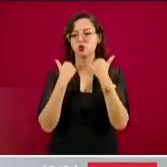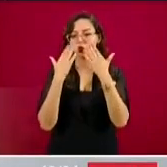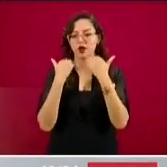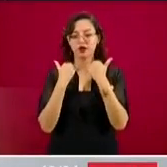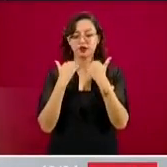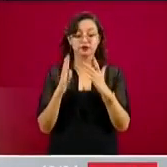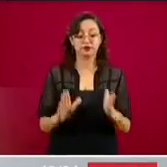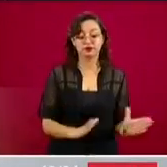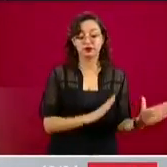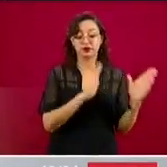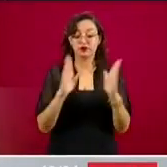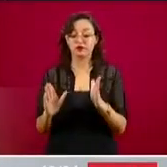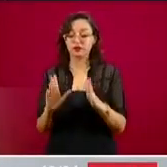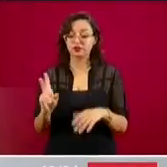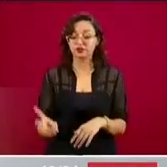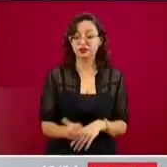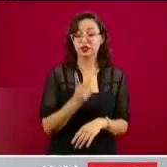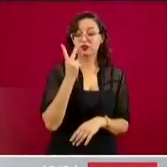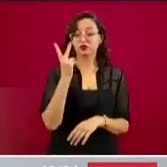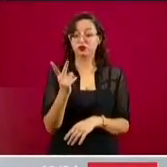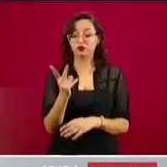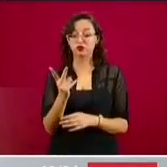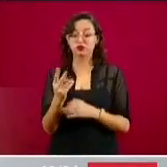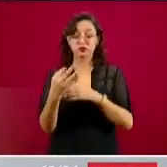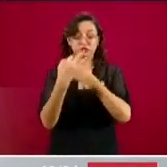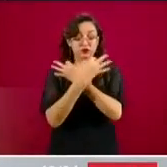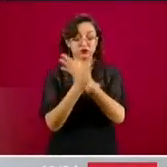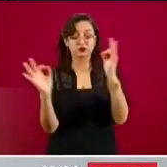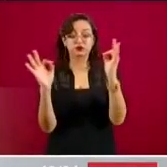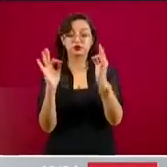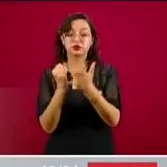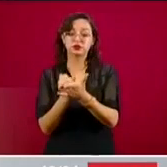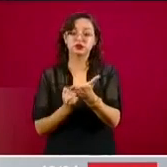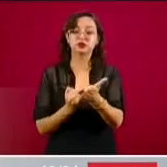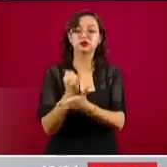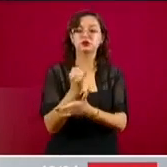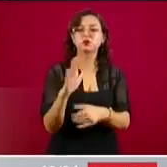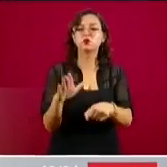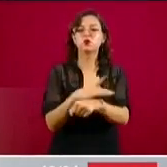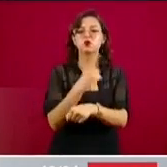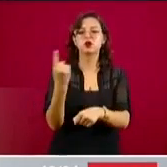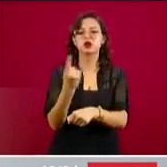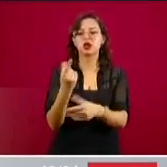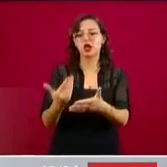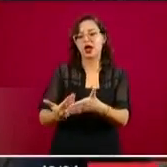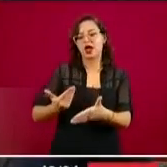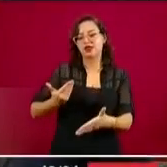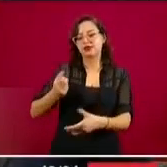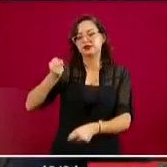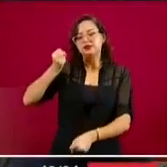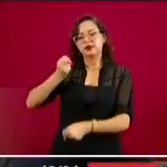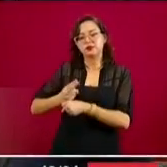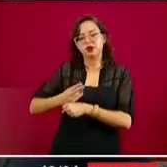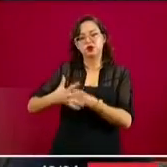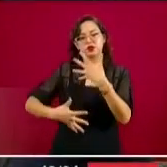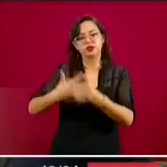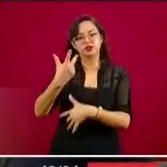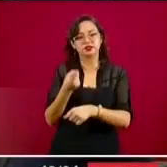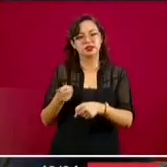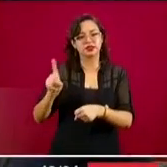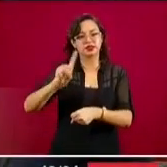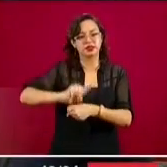2, decidimos declarar la fase 2 porque habíamos anticipado, cerca de 15 días antes,